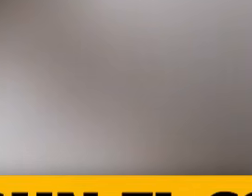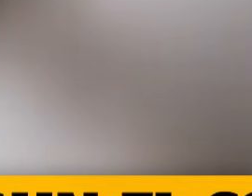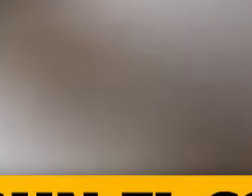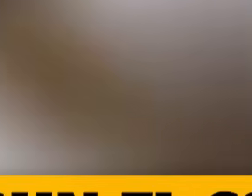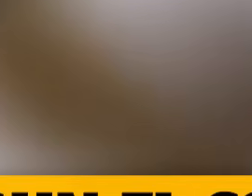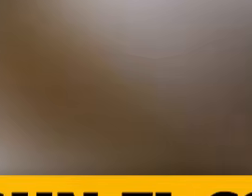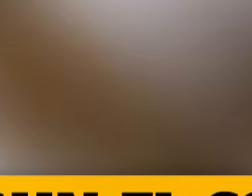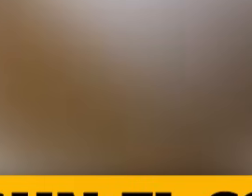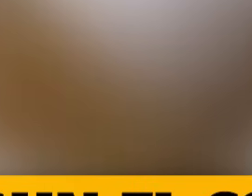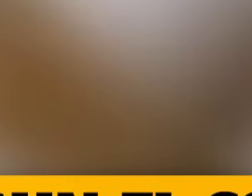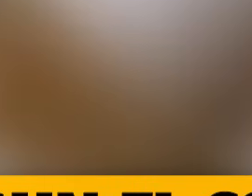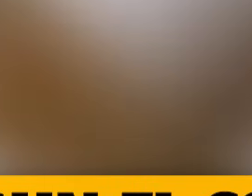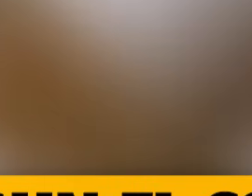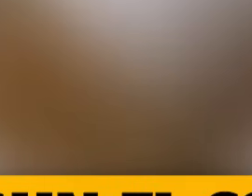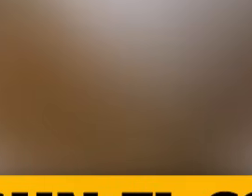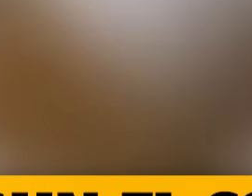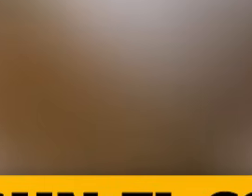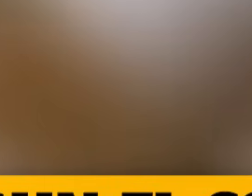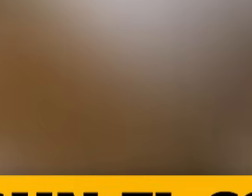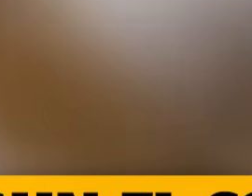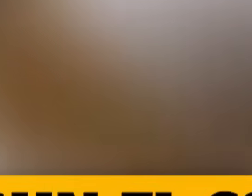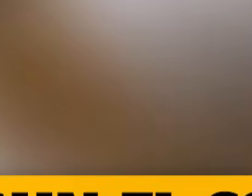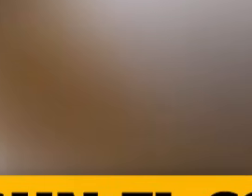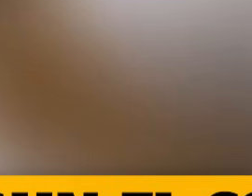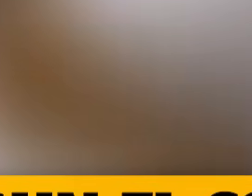calles, esto seguirá pasando.